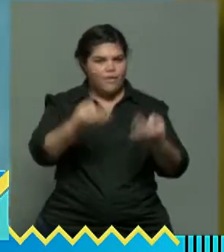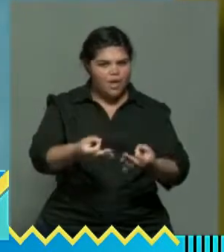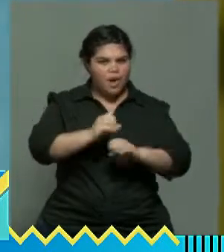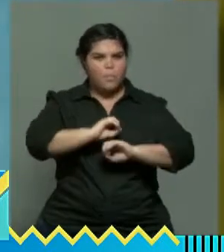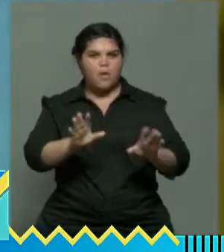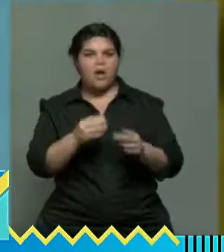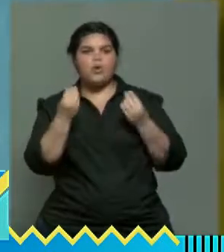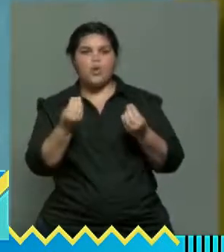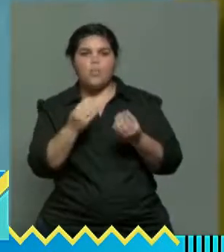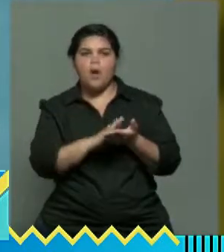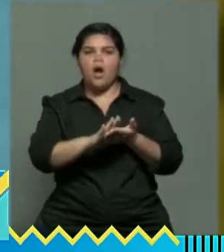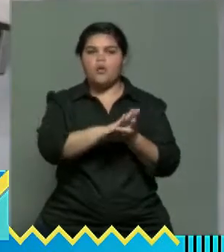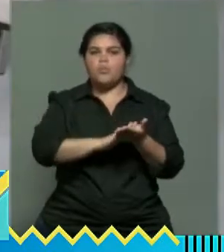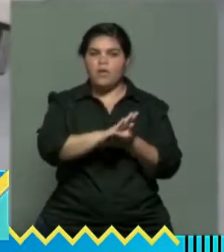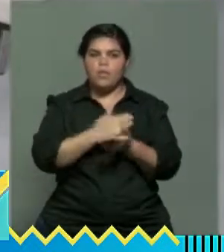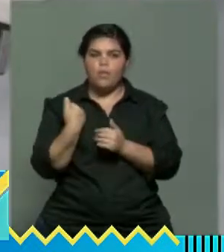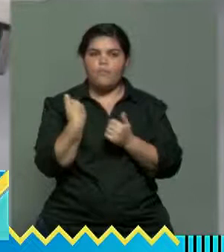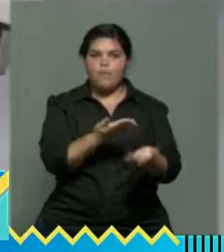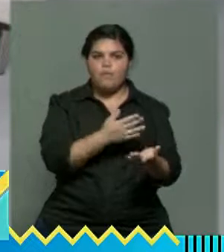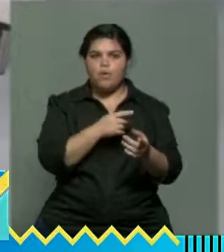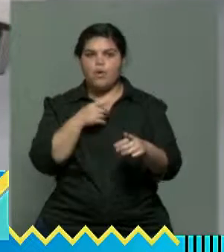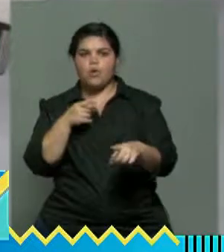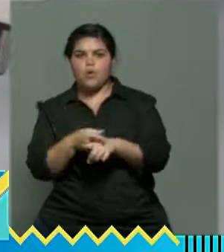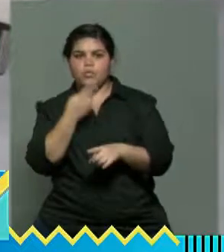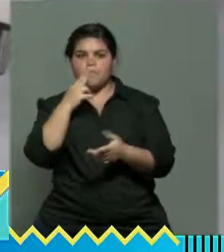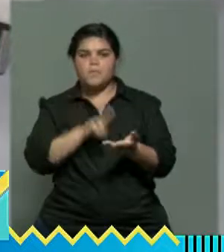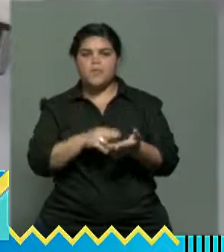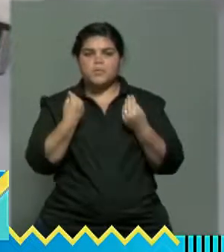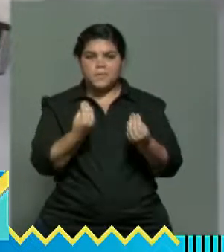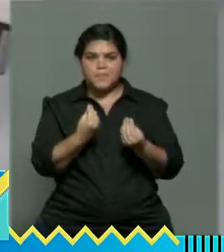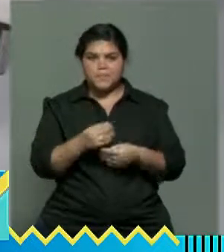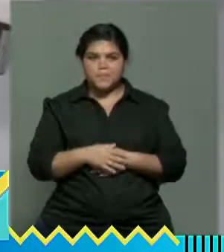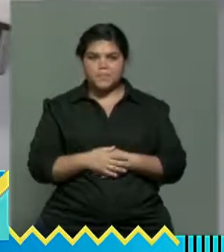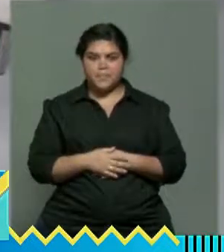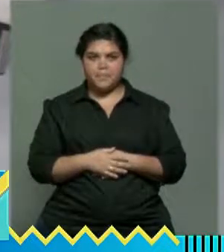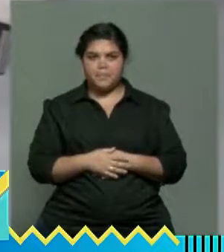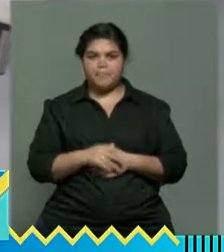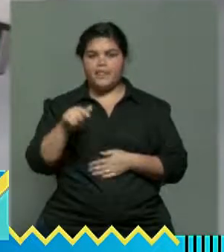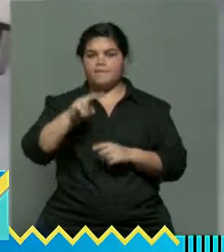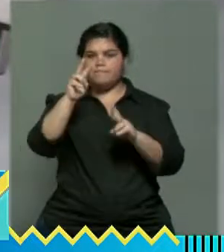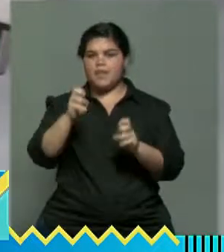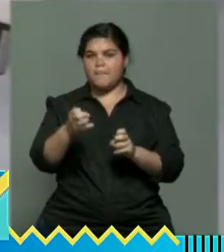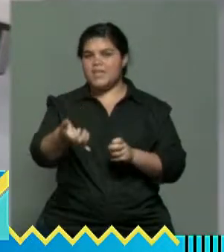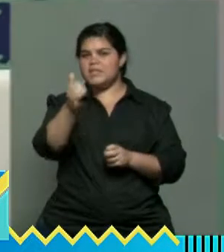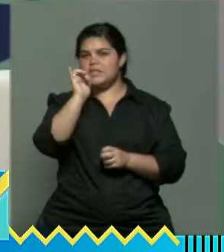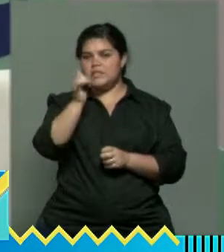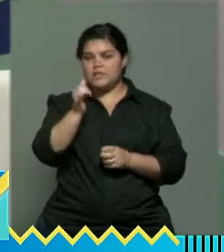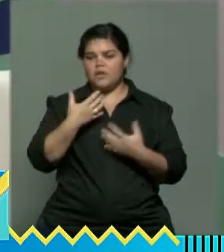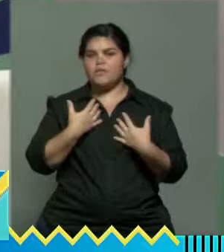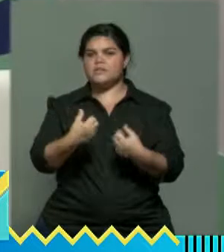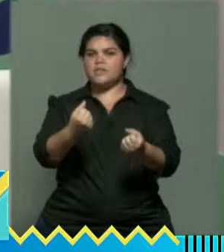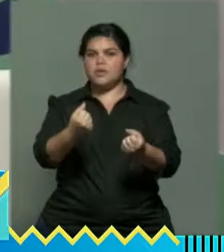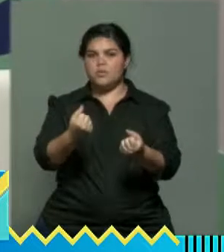argumento a favor y en contra de este impuesto? Mira, el tema de la discusión de la salud en las bebidas está básicamente centrada en el mundo. Hoy